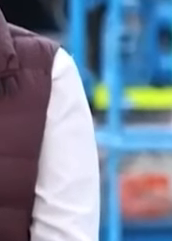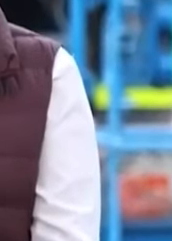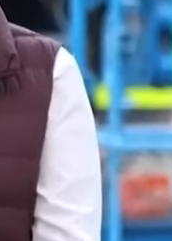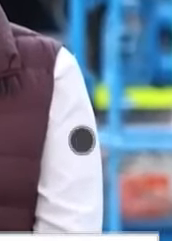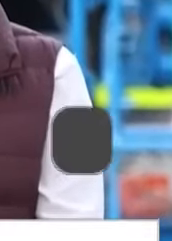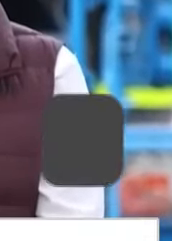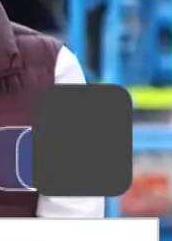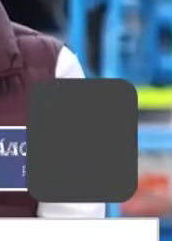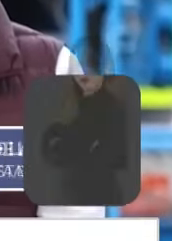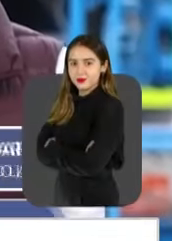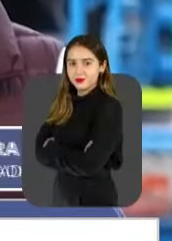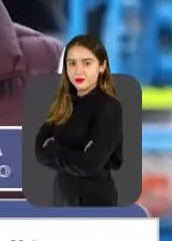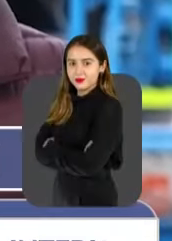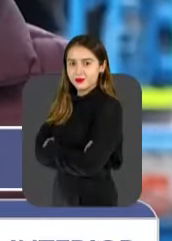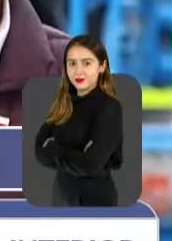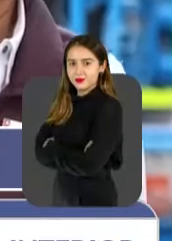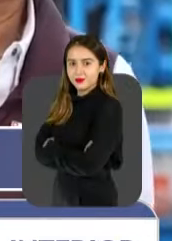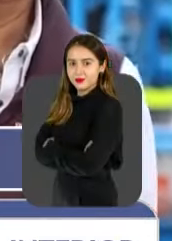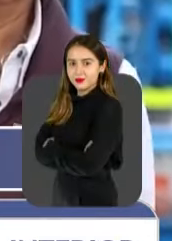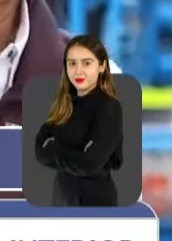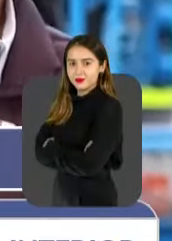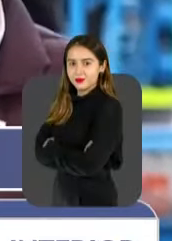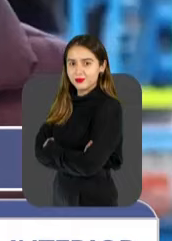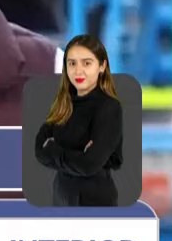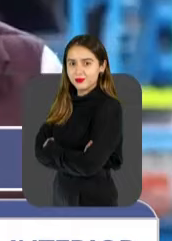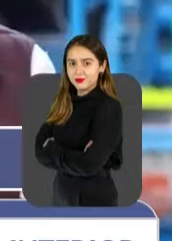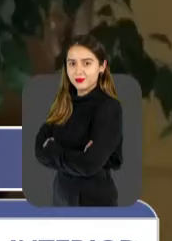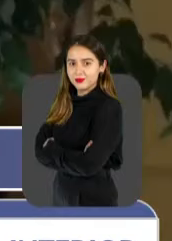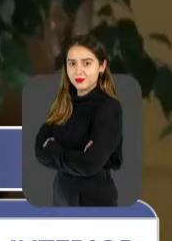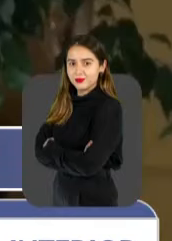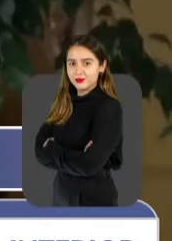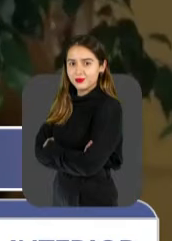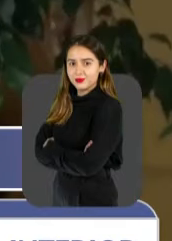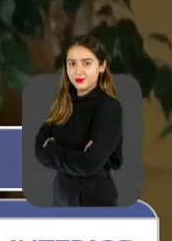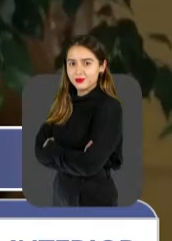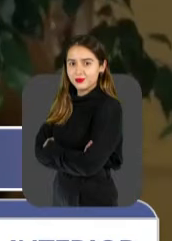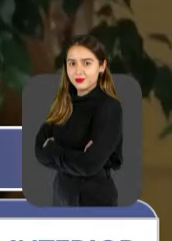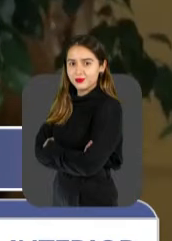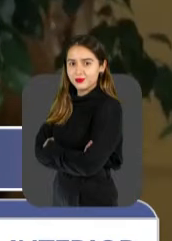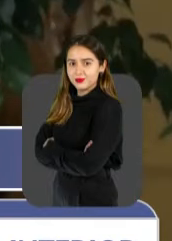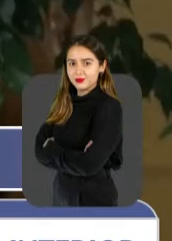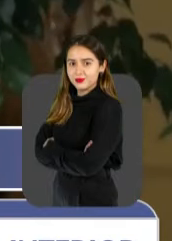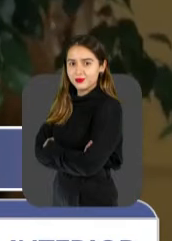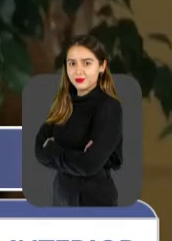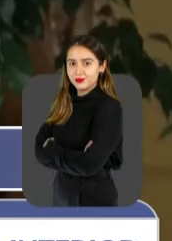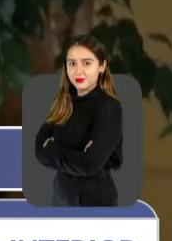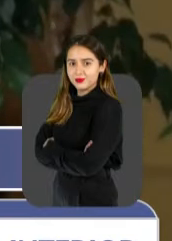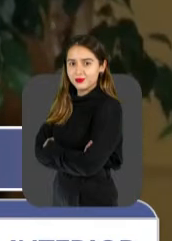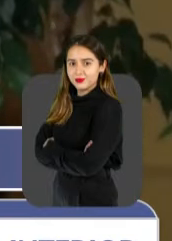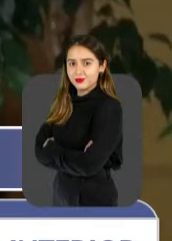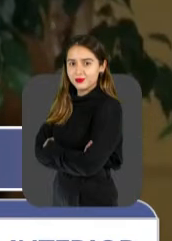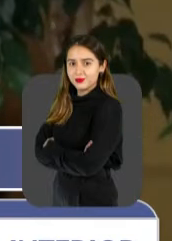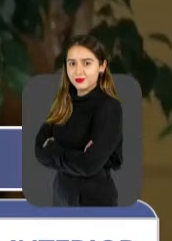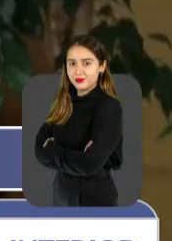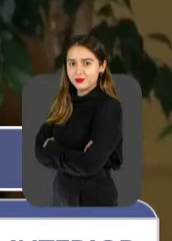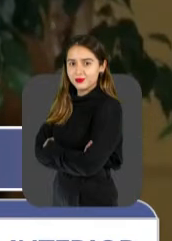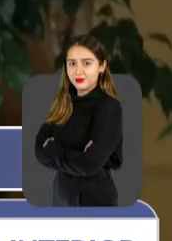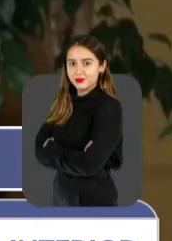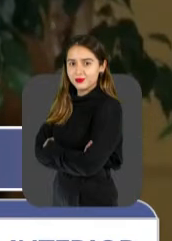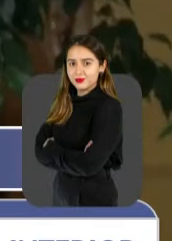la moneda han apuntado a los Fast Track de seguridad a la creación de la fiscalía eco y al traspaso de recursos a las policías como ejemplos del